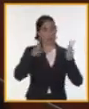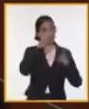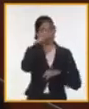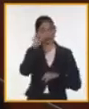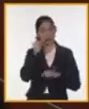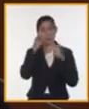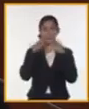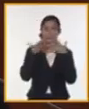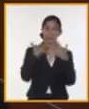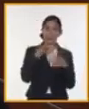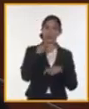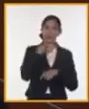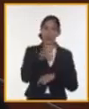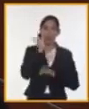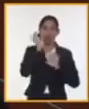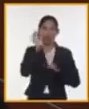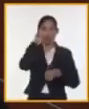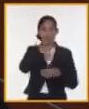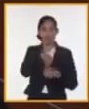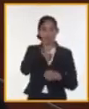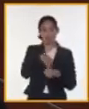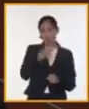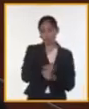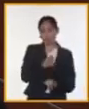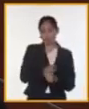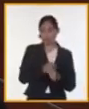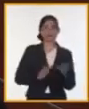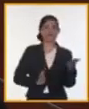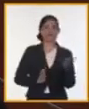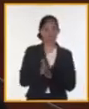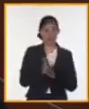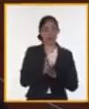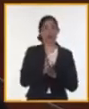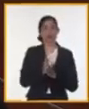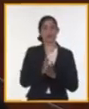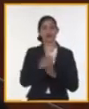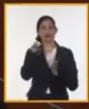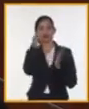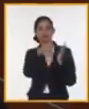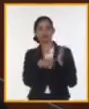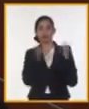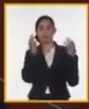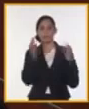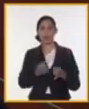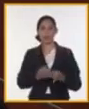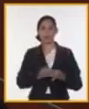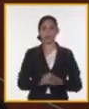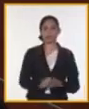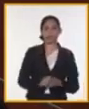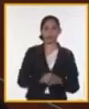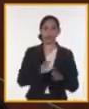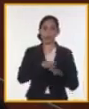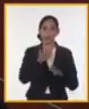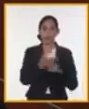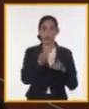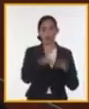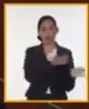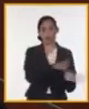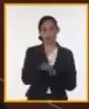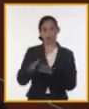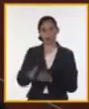lo interno en el órgano, mantenemos estas precisiones. Estaríamos ya en condiciones en otros espacios